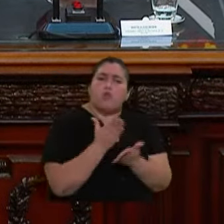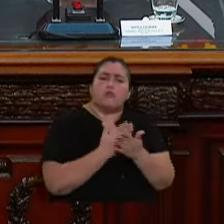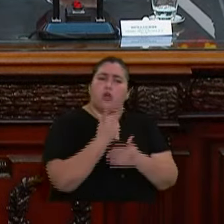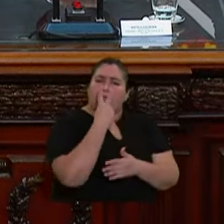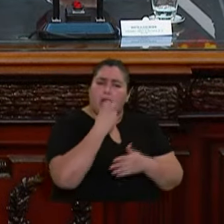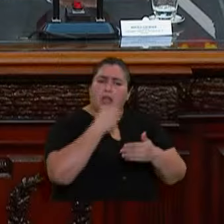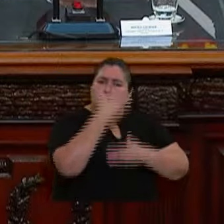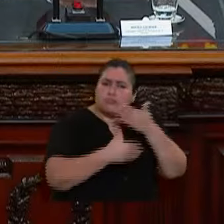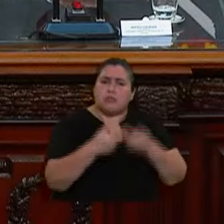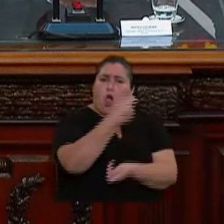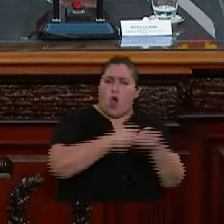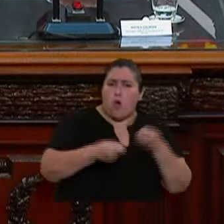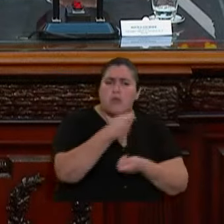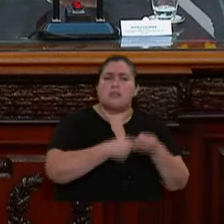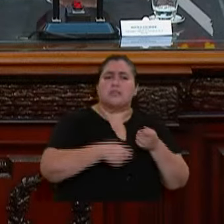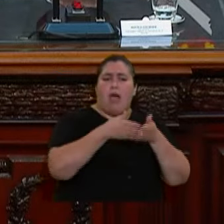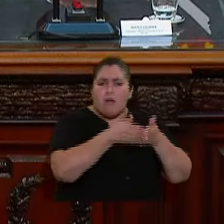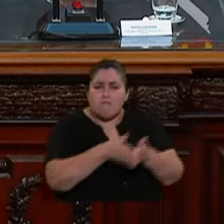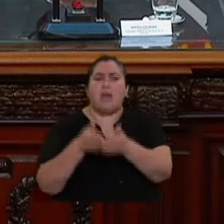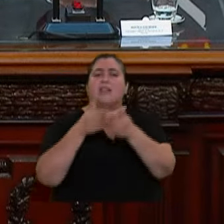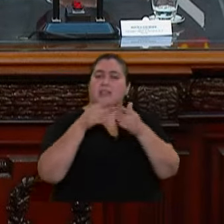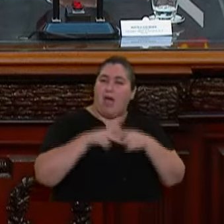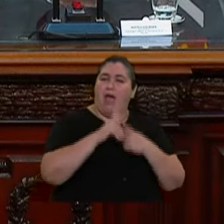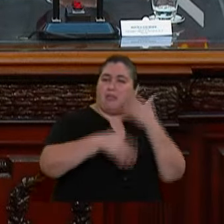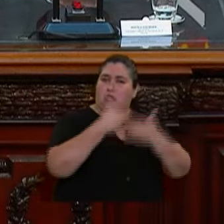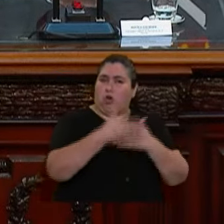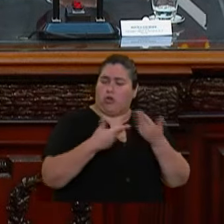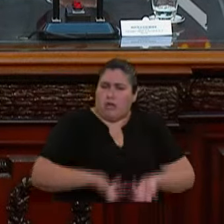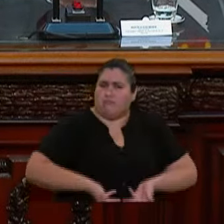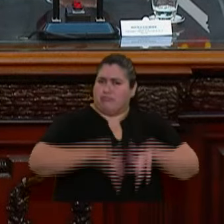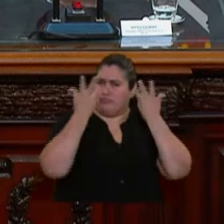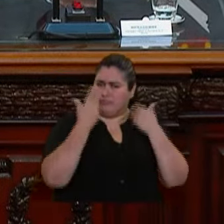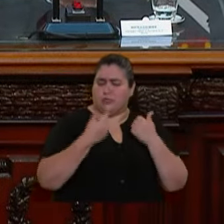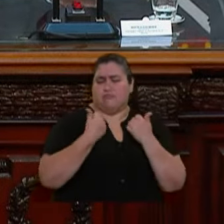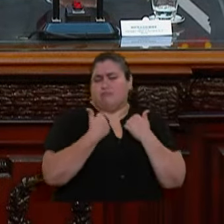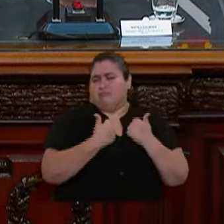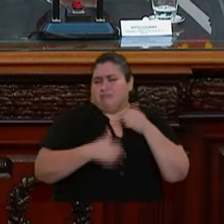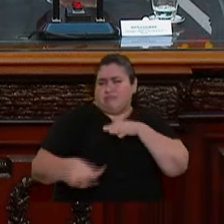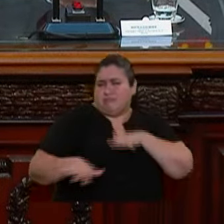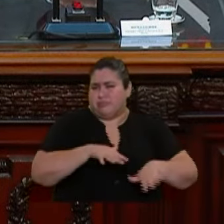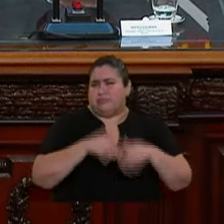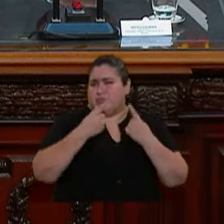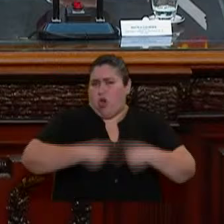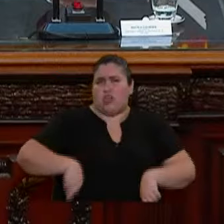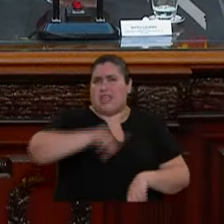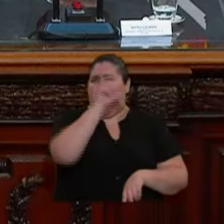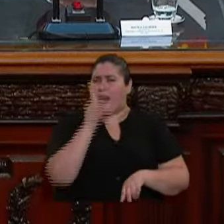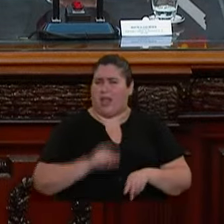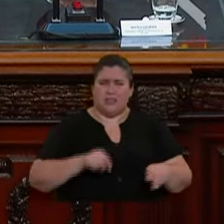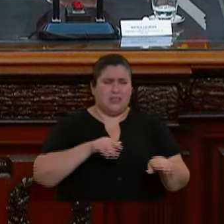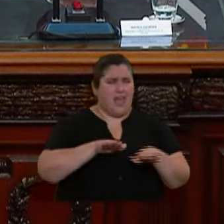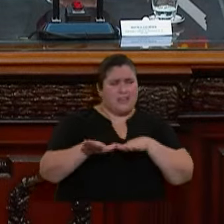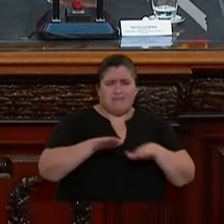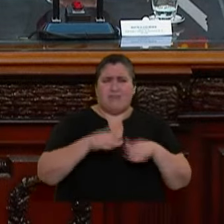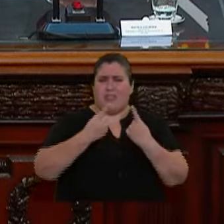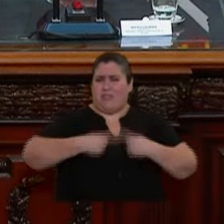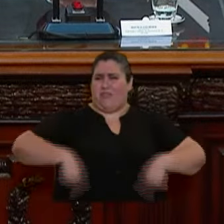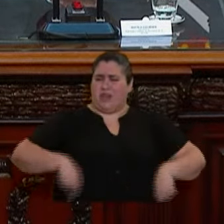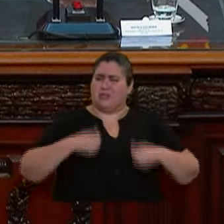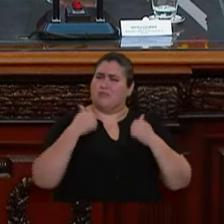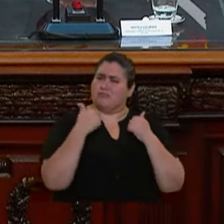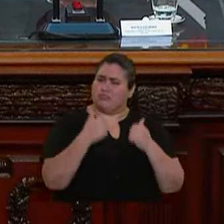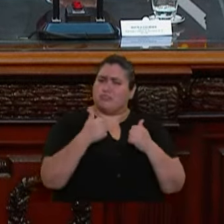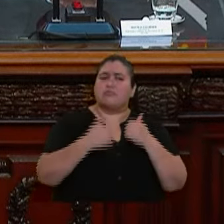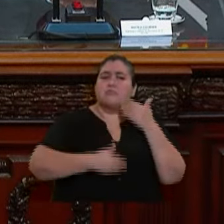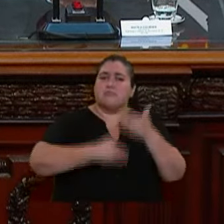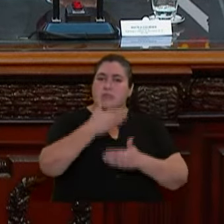energética, comercial, marítima y tecnológica, llena de vida, voraz por poblar los rincones de la patria con el espíritu de frontera que alguna vez